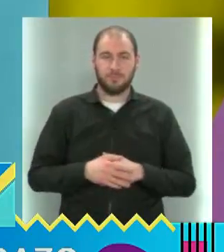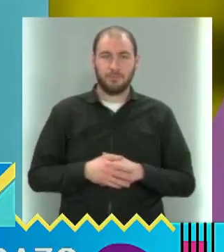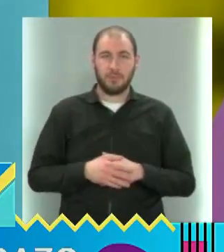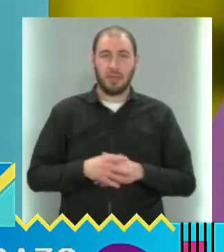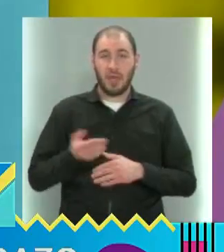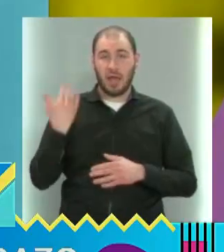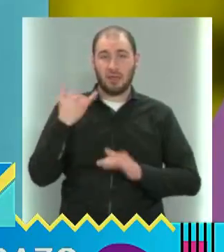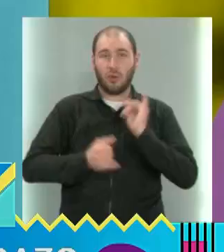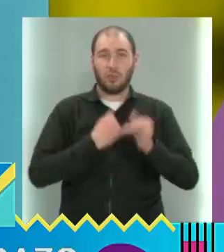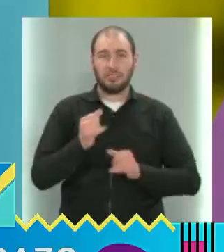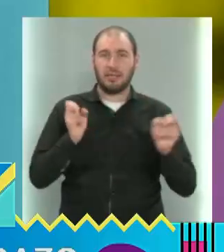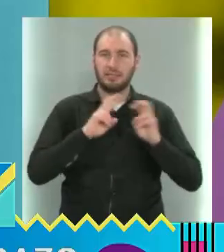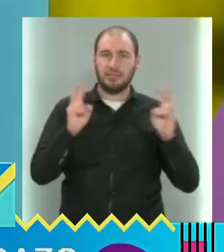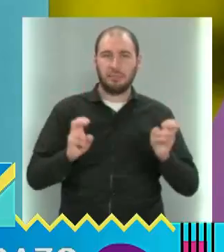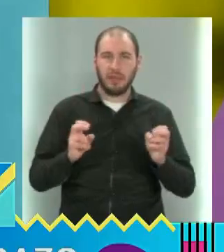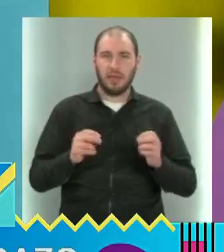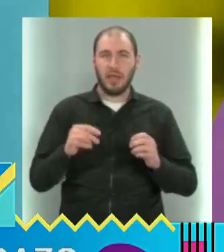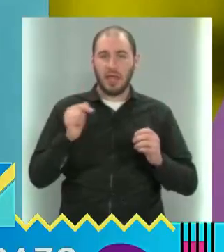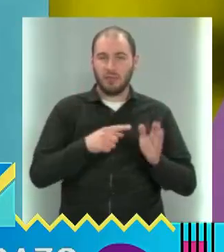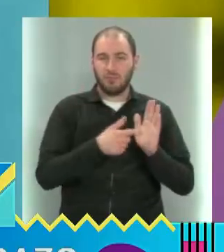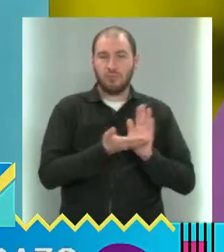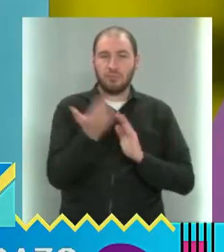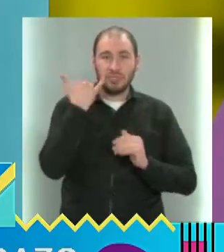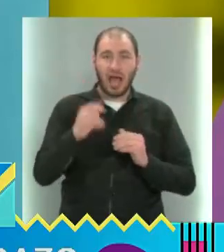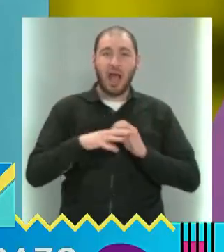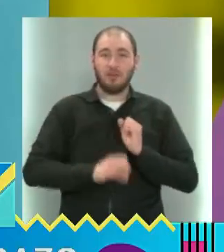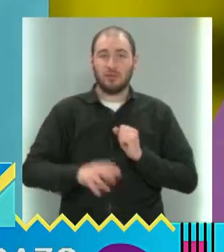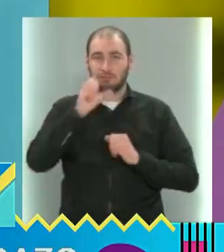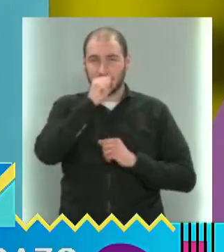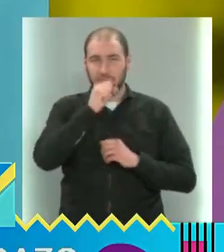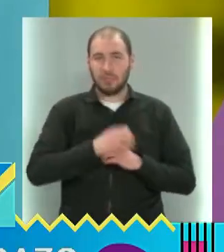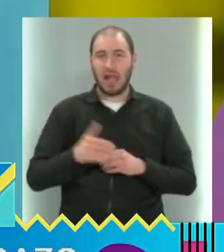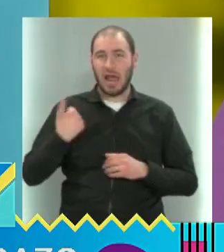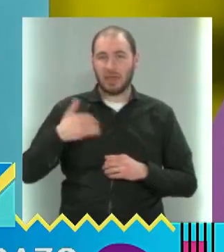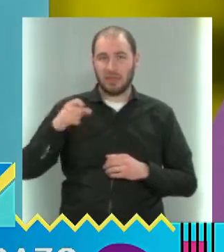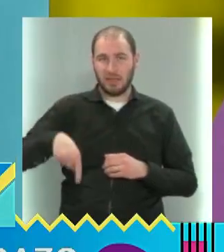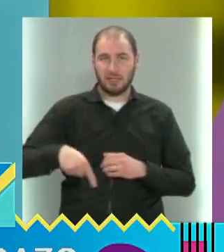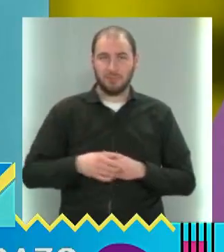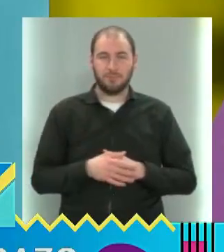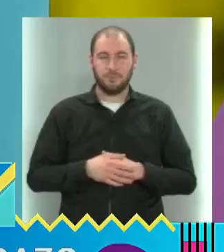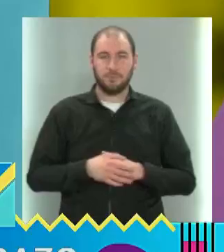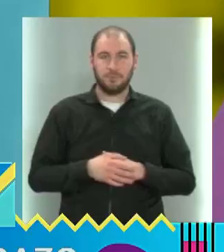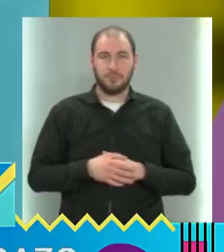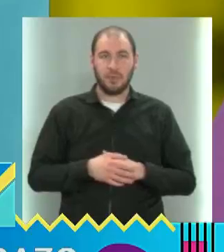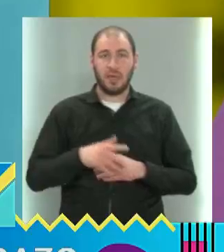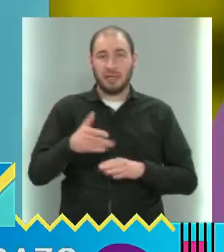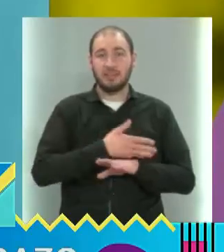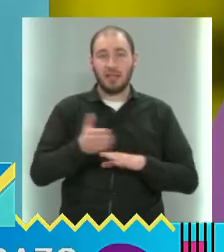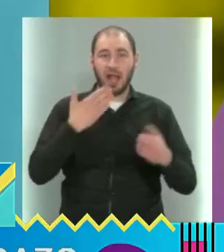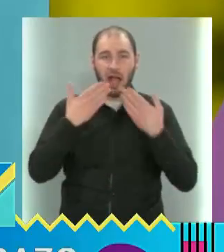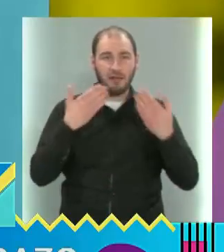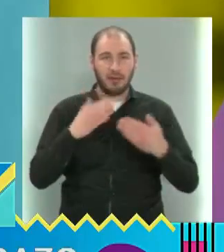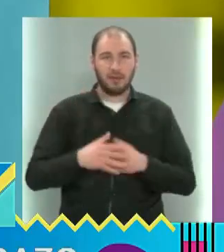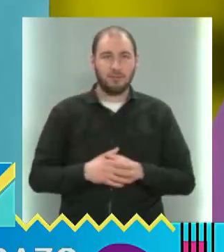lo planteábamos recién en términos de que ya se visualizó el aborto clandestino en nuestro país. Vamos a continuar hablando